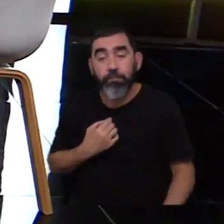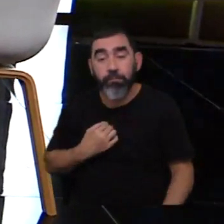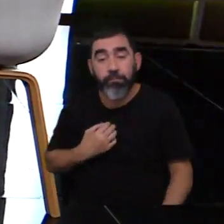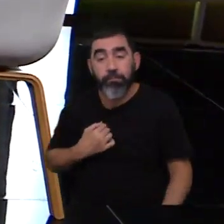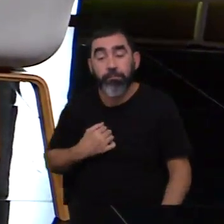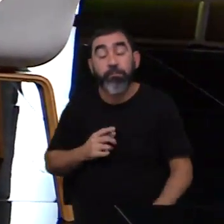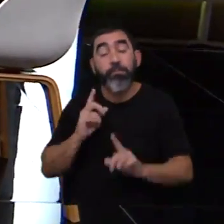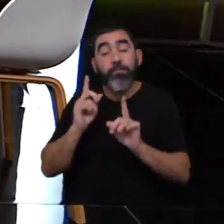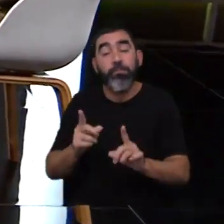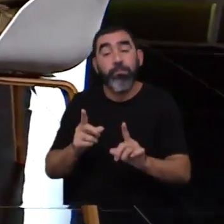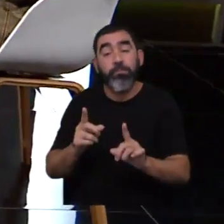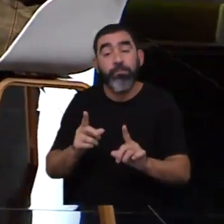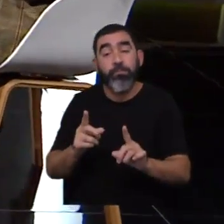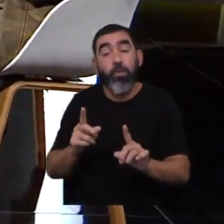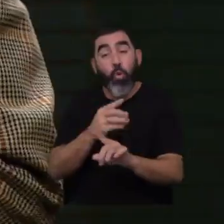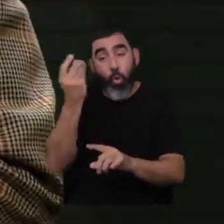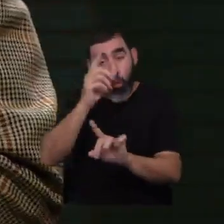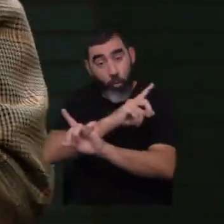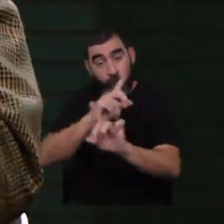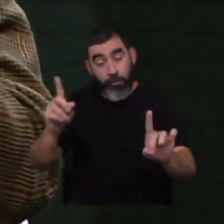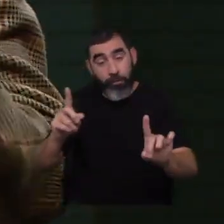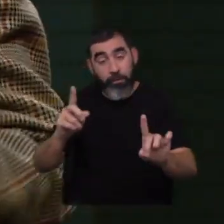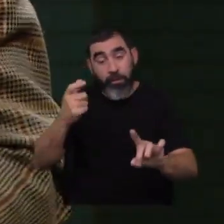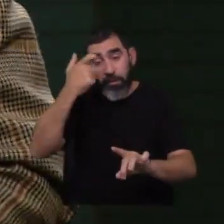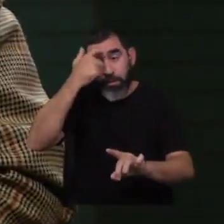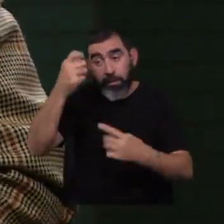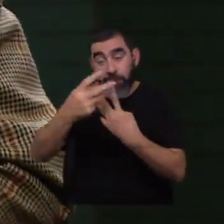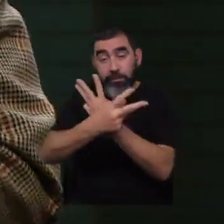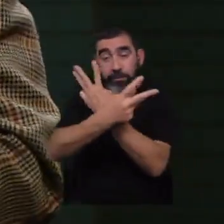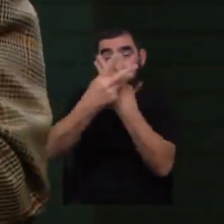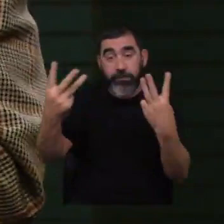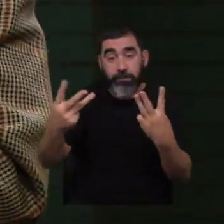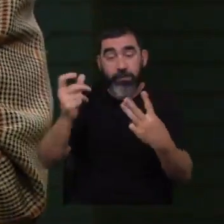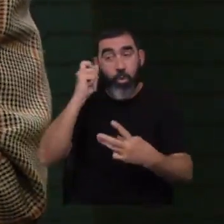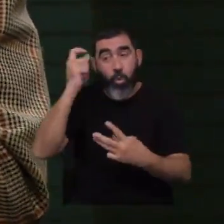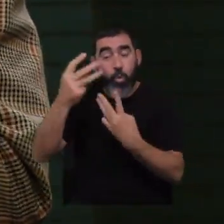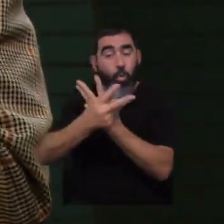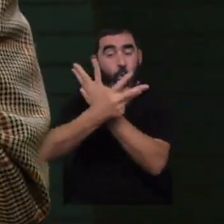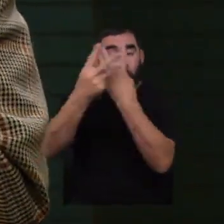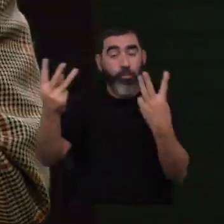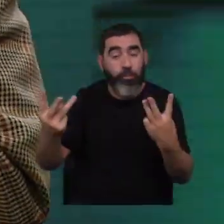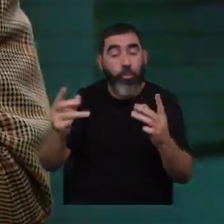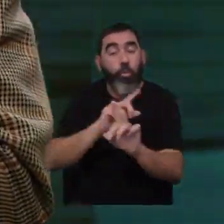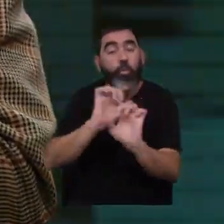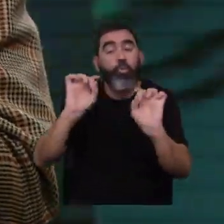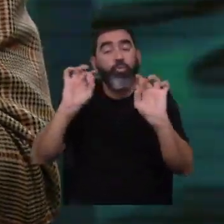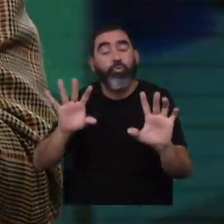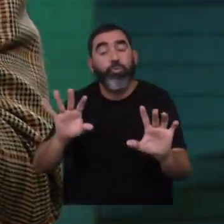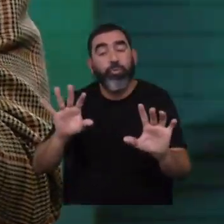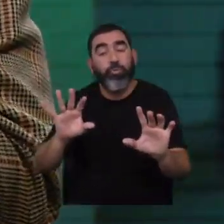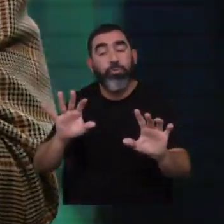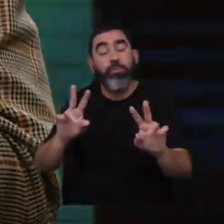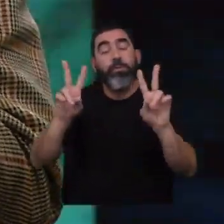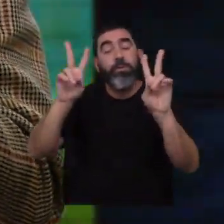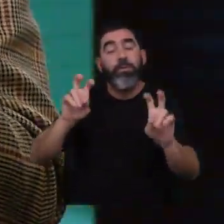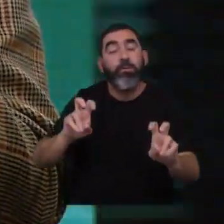también hay que marcar, que no nos olvidemos que la ciencia en general o el conocimiento en general no solo está referido